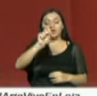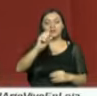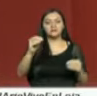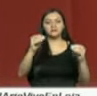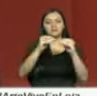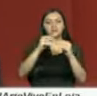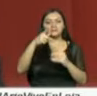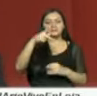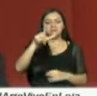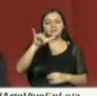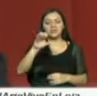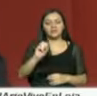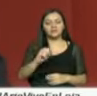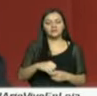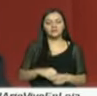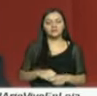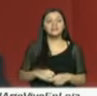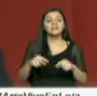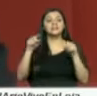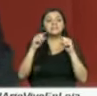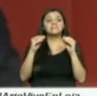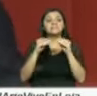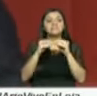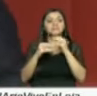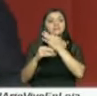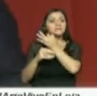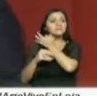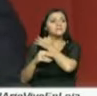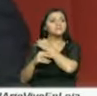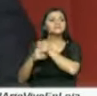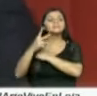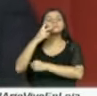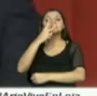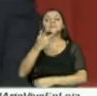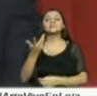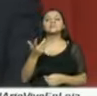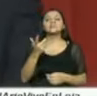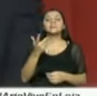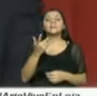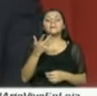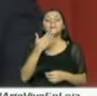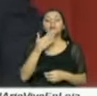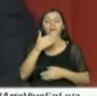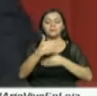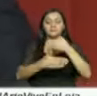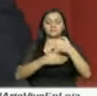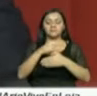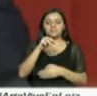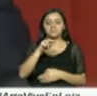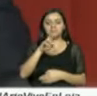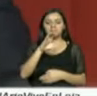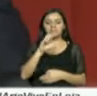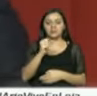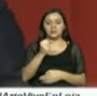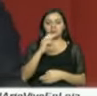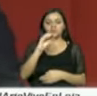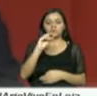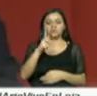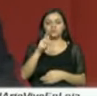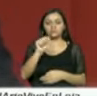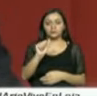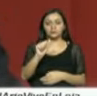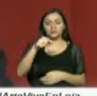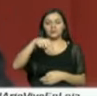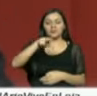Pablo Palacio, Segundo Cuevaselli, Salvador Bustamante, Marcos Ochoa, Eduardo Kidman,